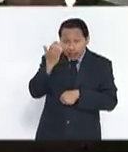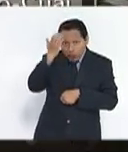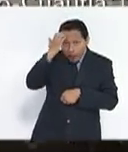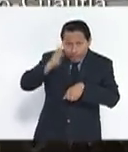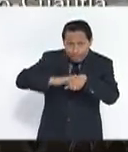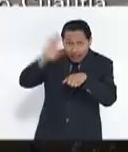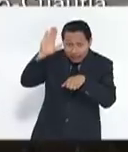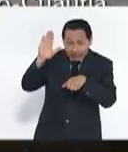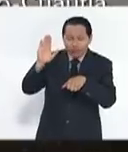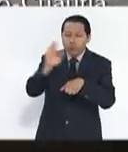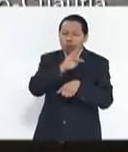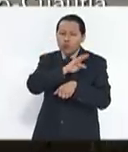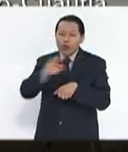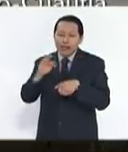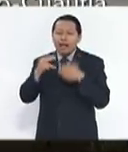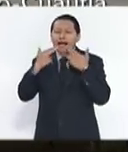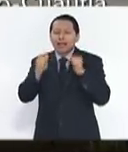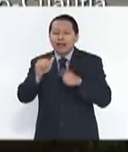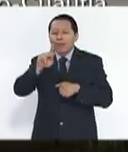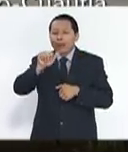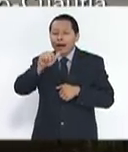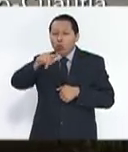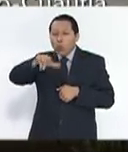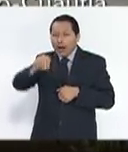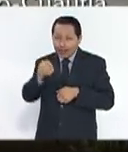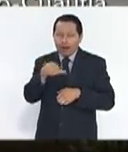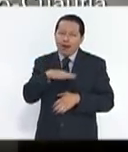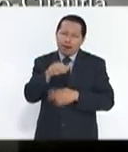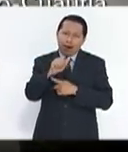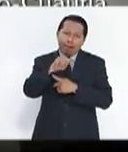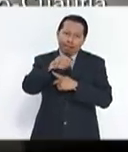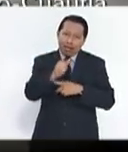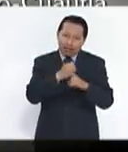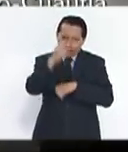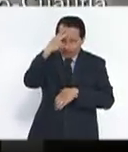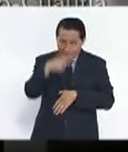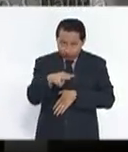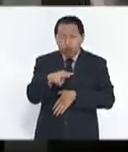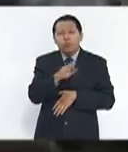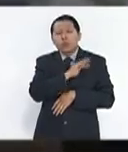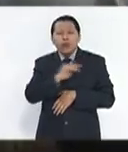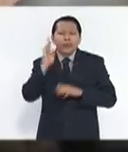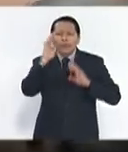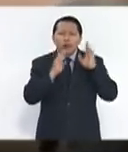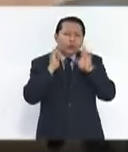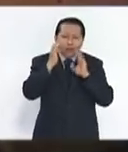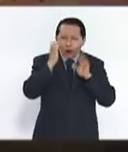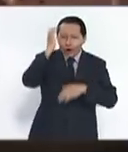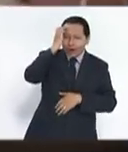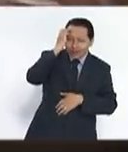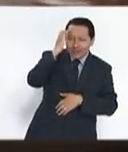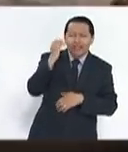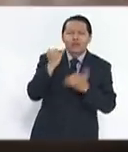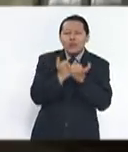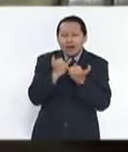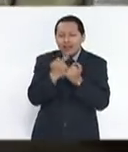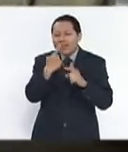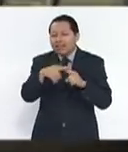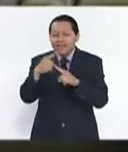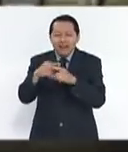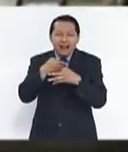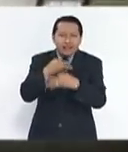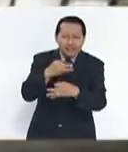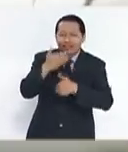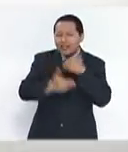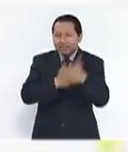invito a visitar la Hacienda Panoaya en Amecameca, Estado de México, y disfrutar de su museo, así como de las diversas atracciones y servicios